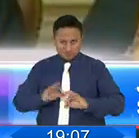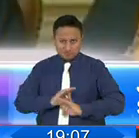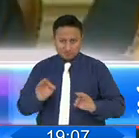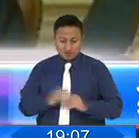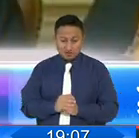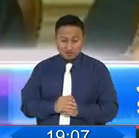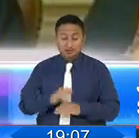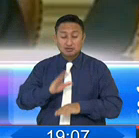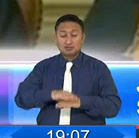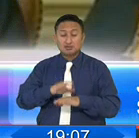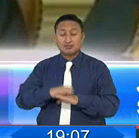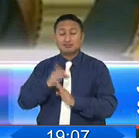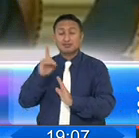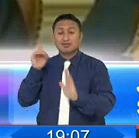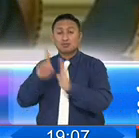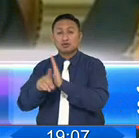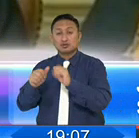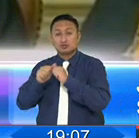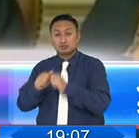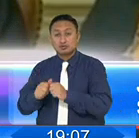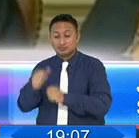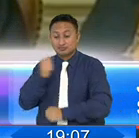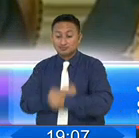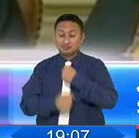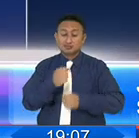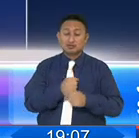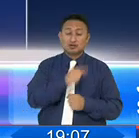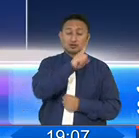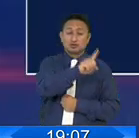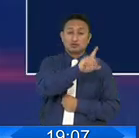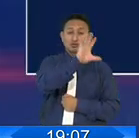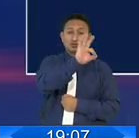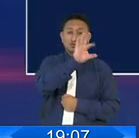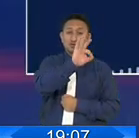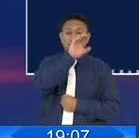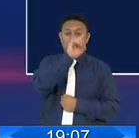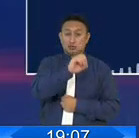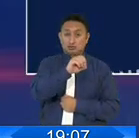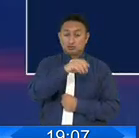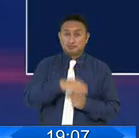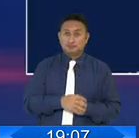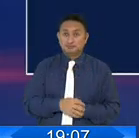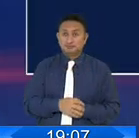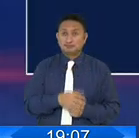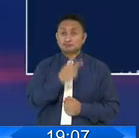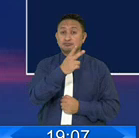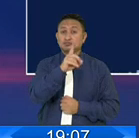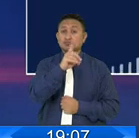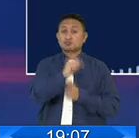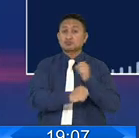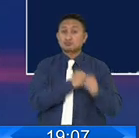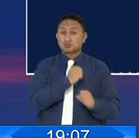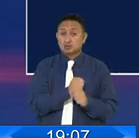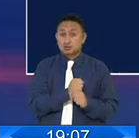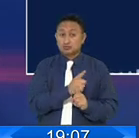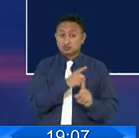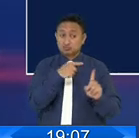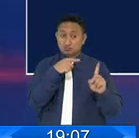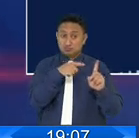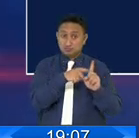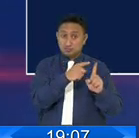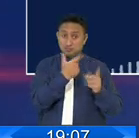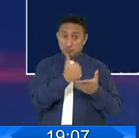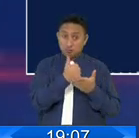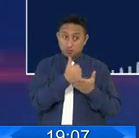la congelación de depósitos decretada en marzo de 1999. Durante 21 años nadie ha probado que el presidente Maguad se